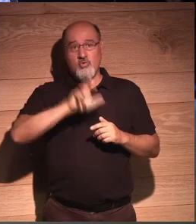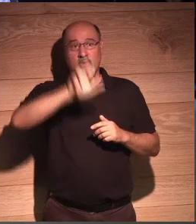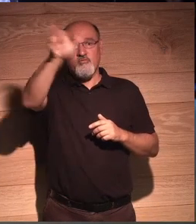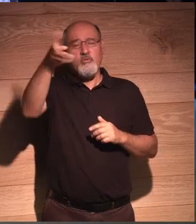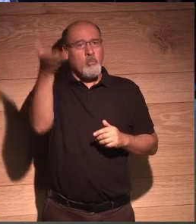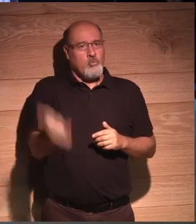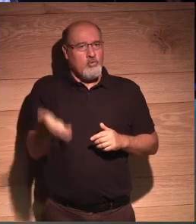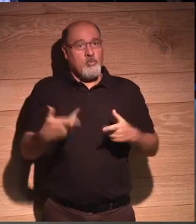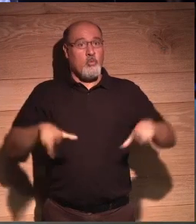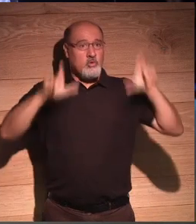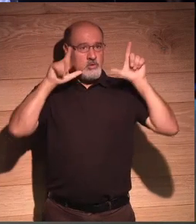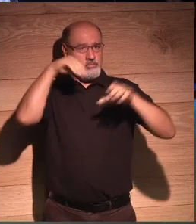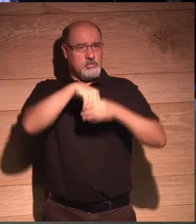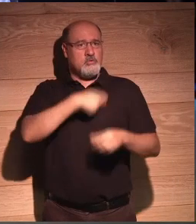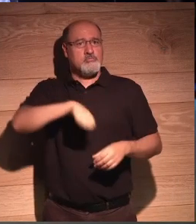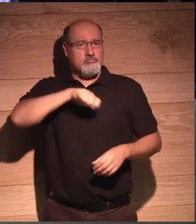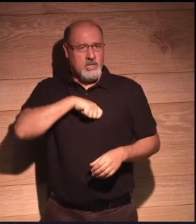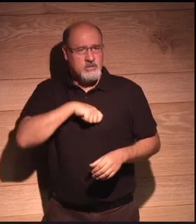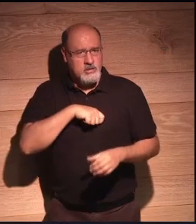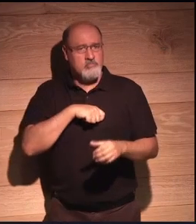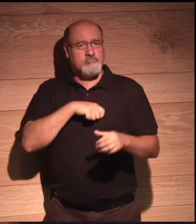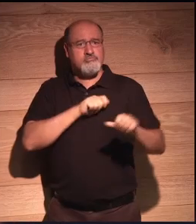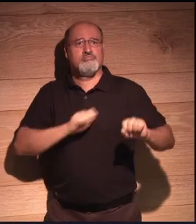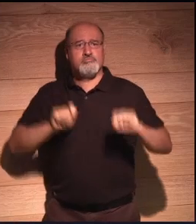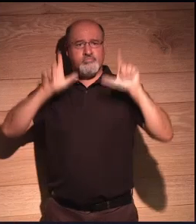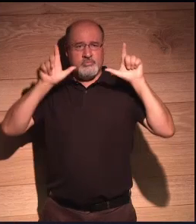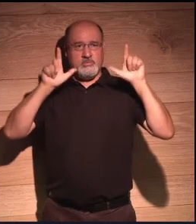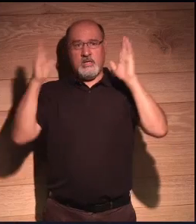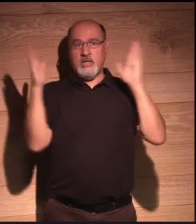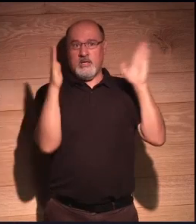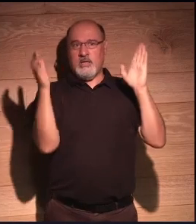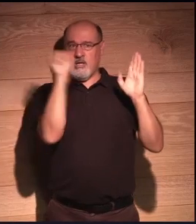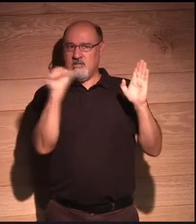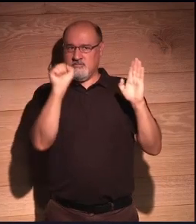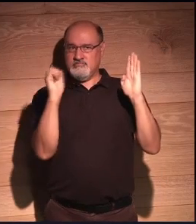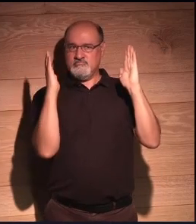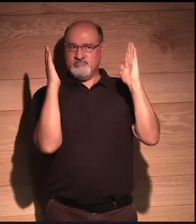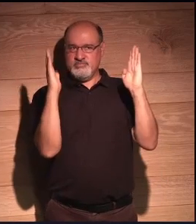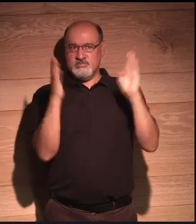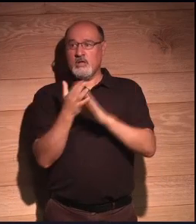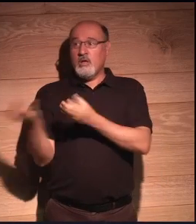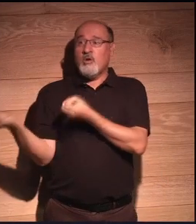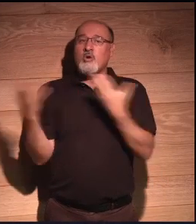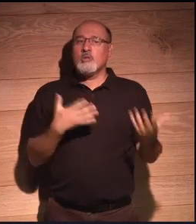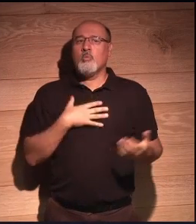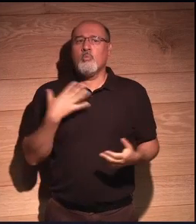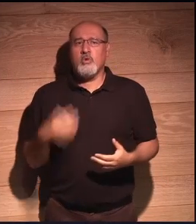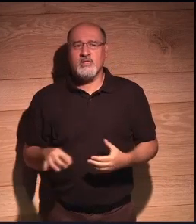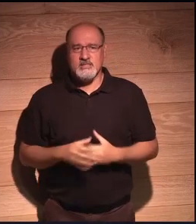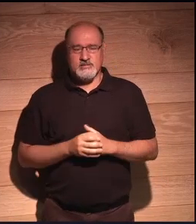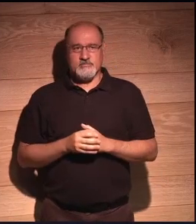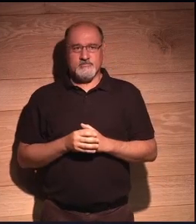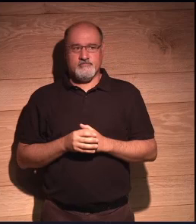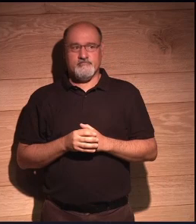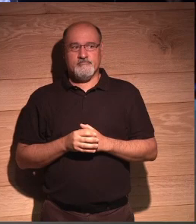un protagonismo pues no inesperado, pero sí notorio, ¿no? ¿Qué nos podéis contar de...?